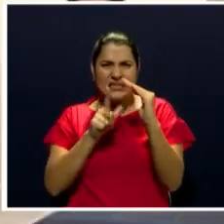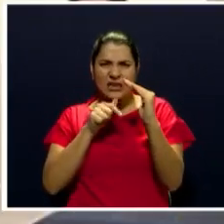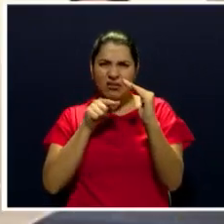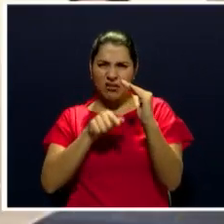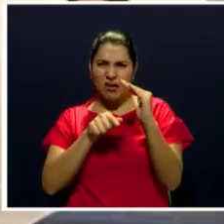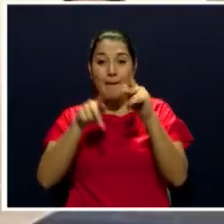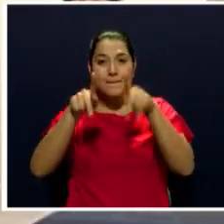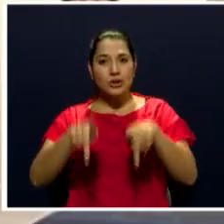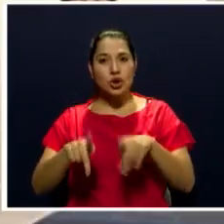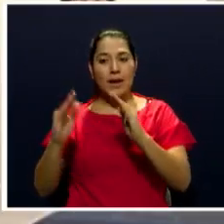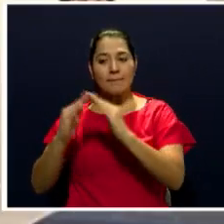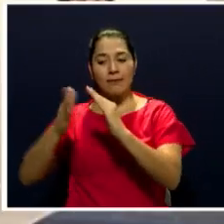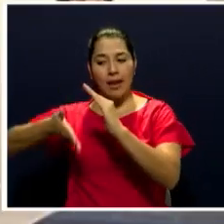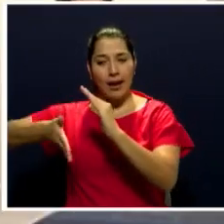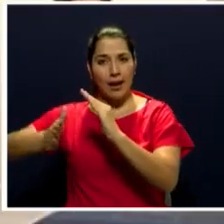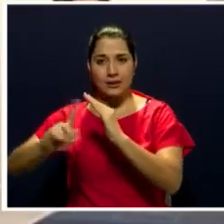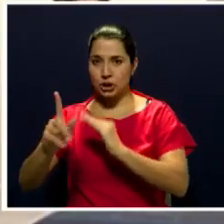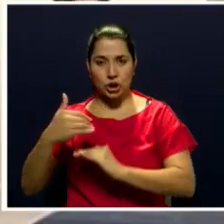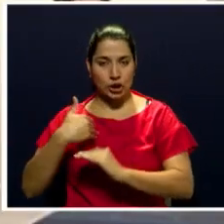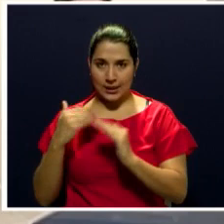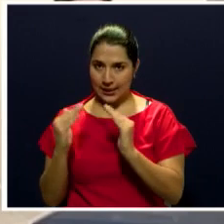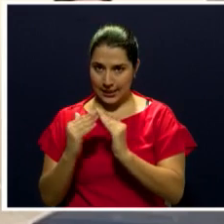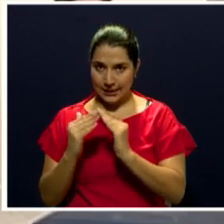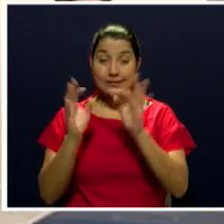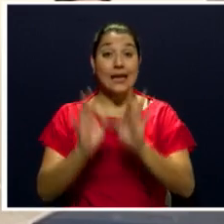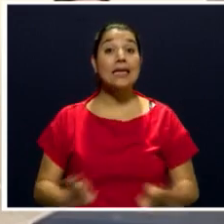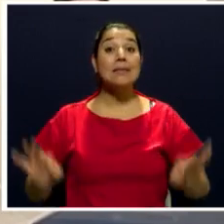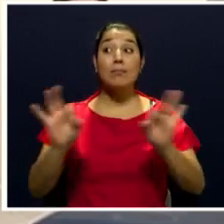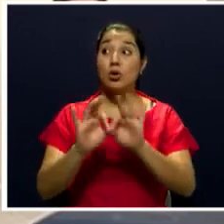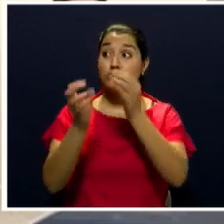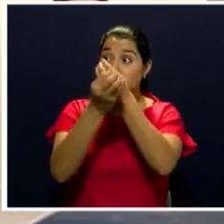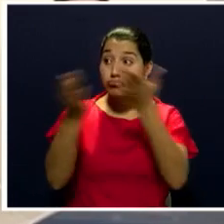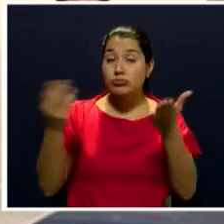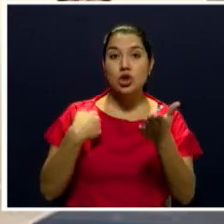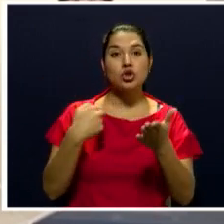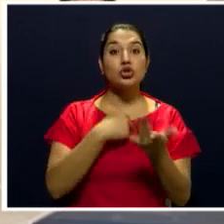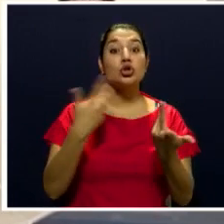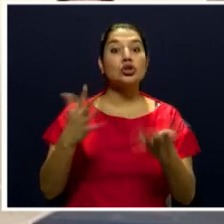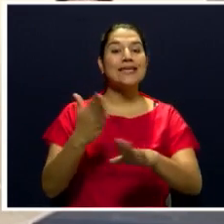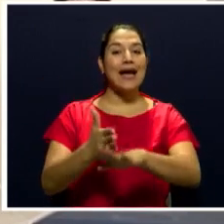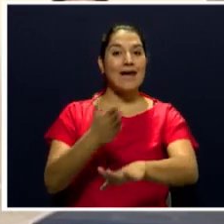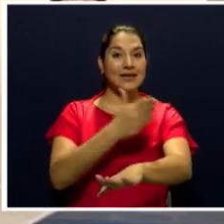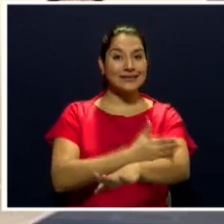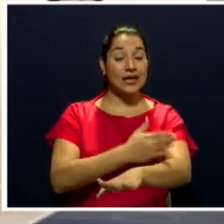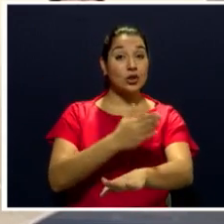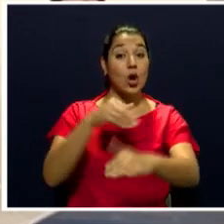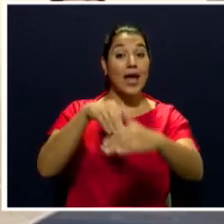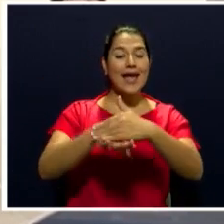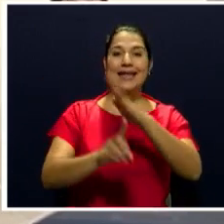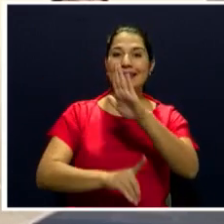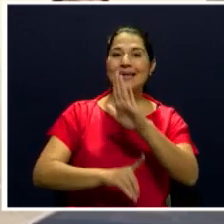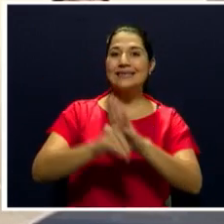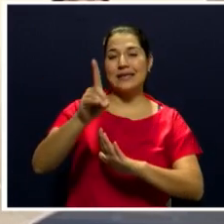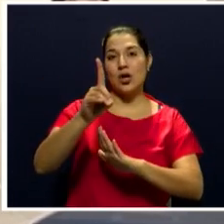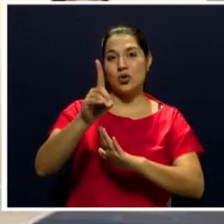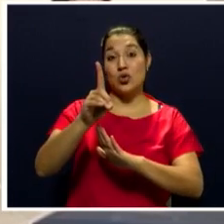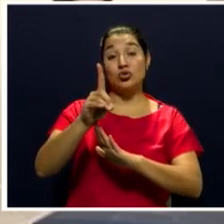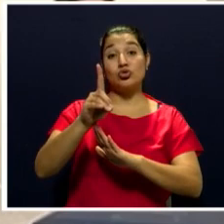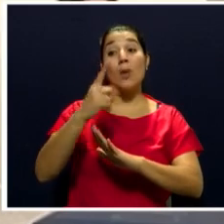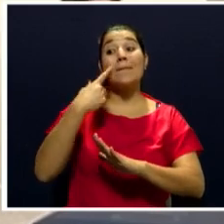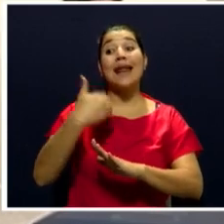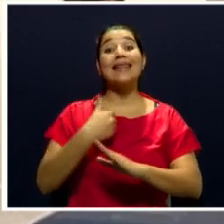Es importante también mencionar que estamos avanzando en el desarrollo de la ampliación de capacidades para